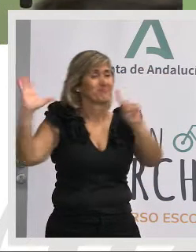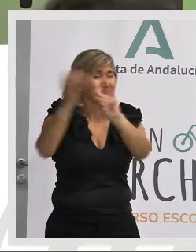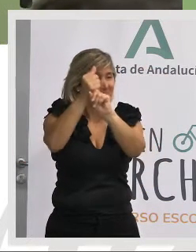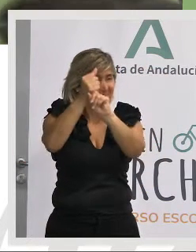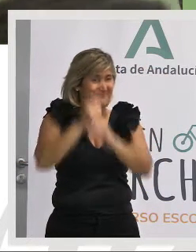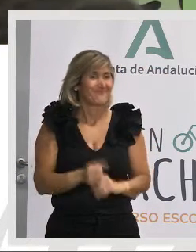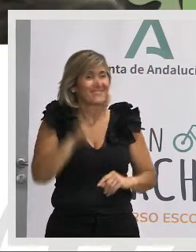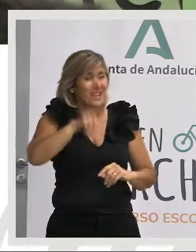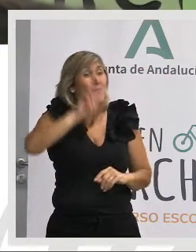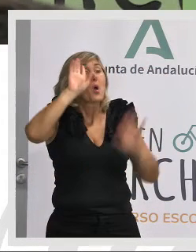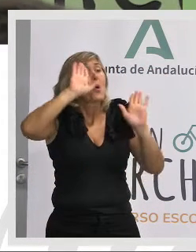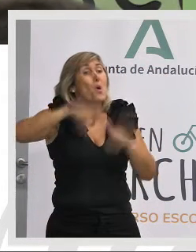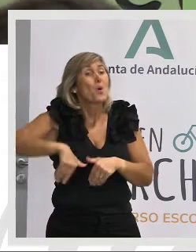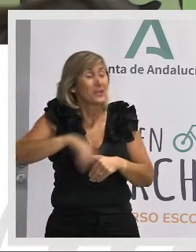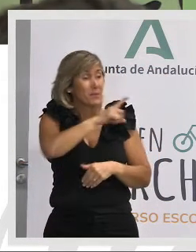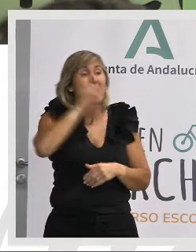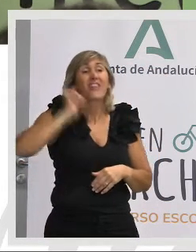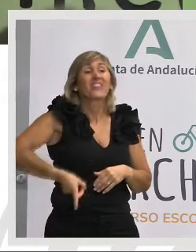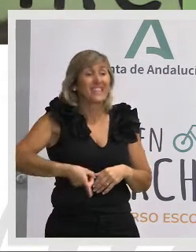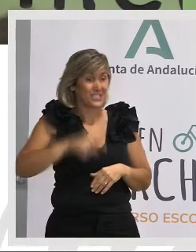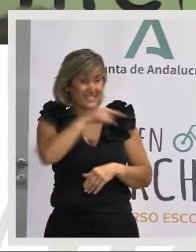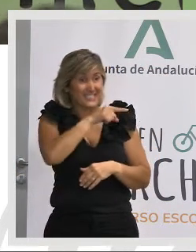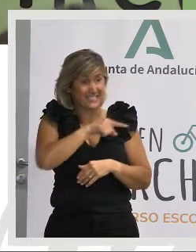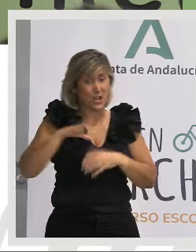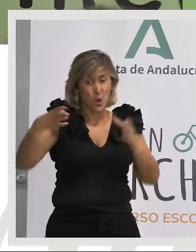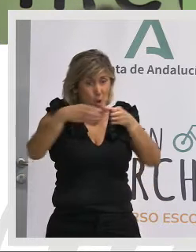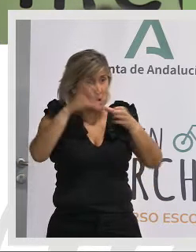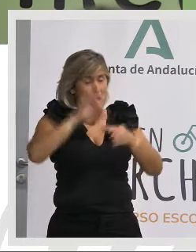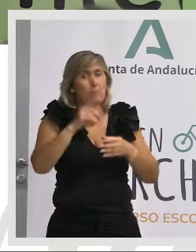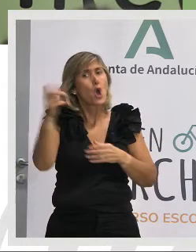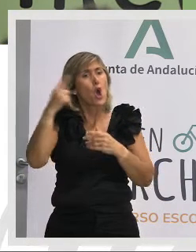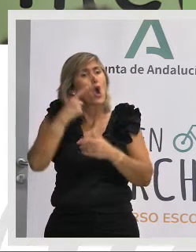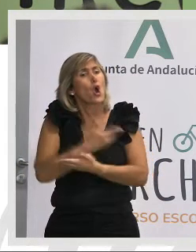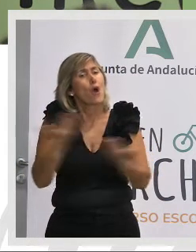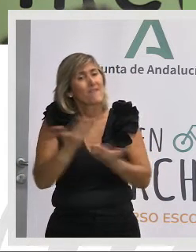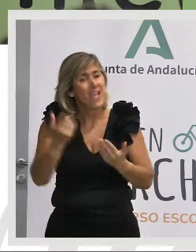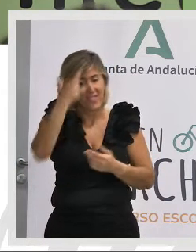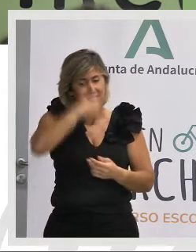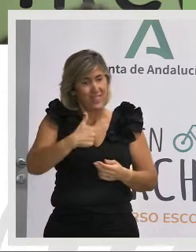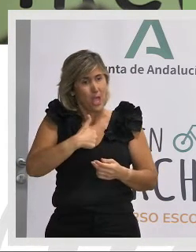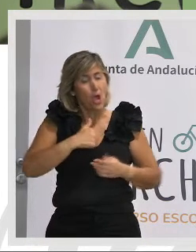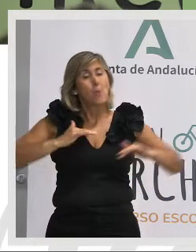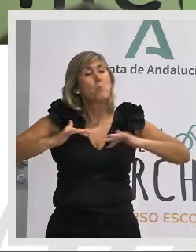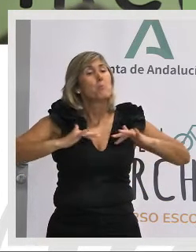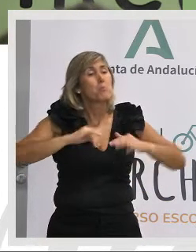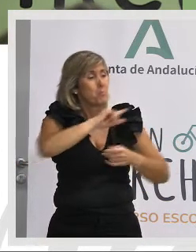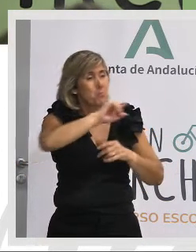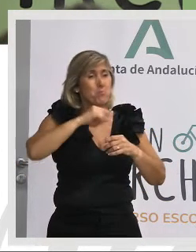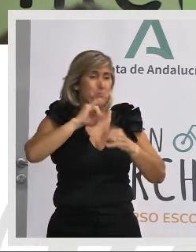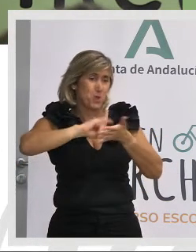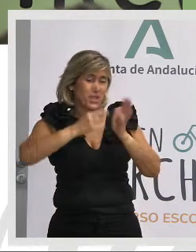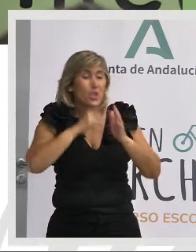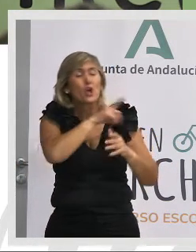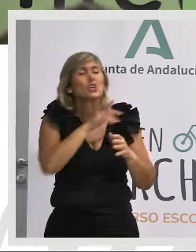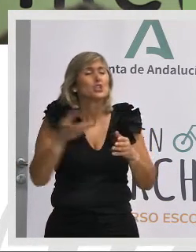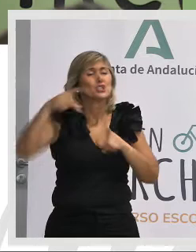por último, gracias al equipo directivo de mi centro por confiar en mí para llevar la coordinación de este proyecto al que hemos llamado Sobre Ruedas. Ha sido un